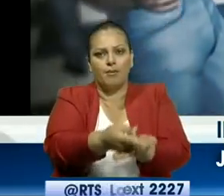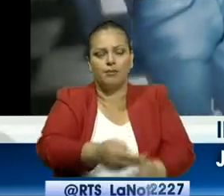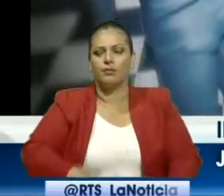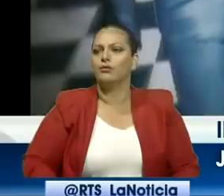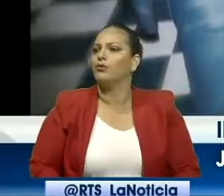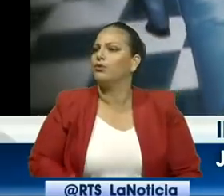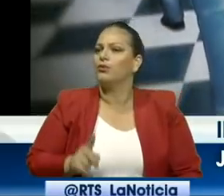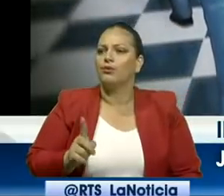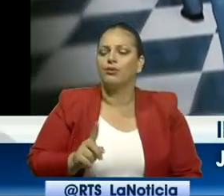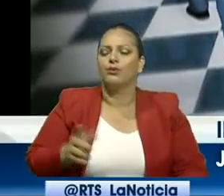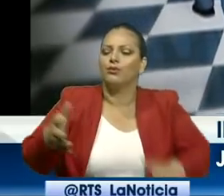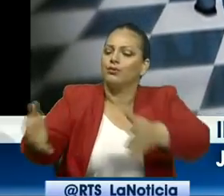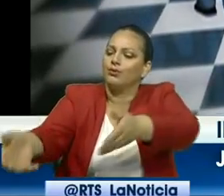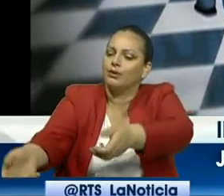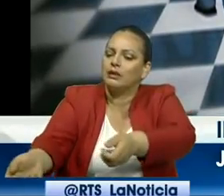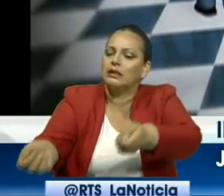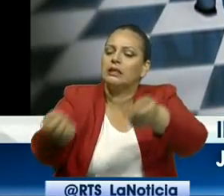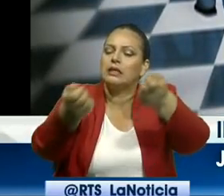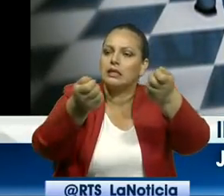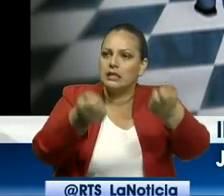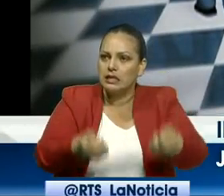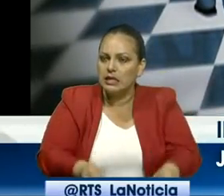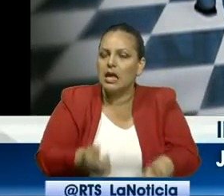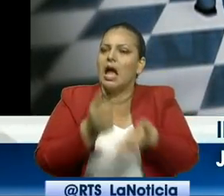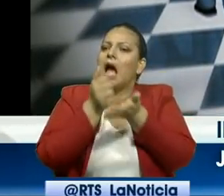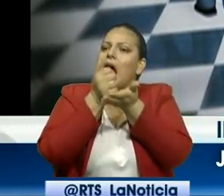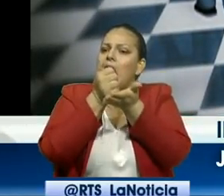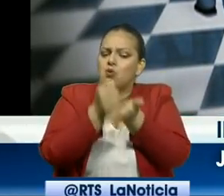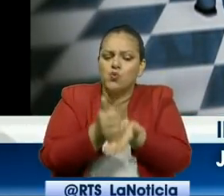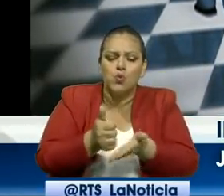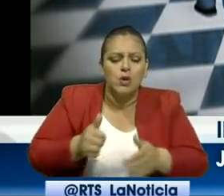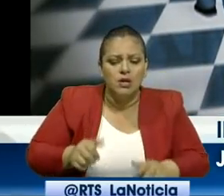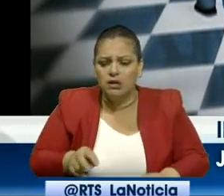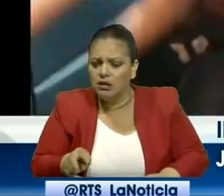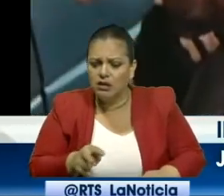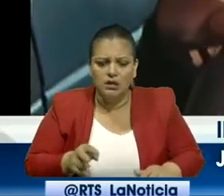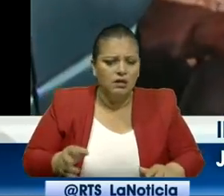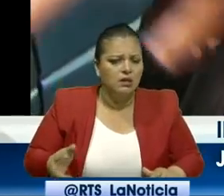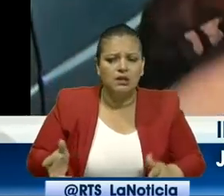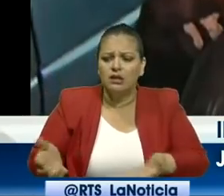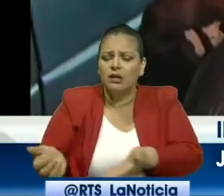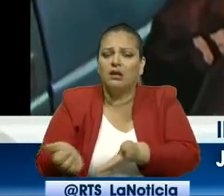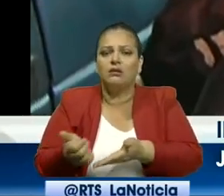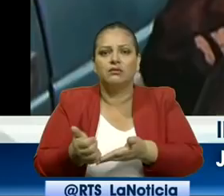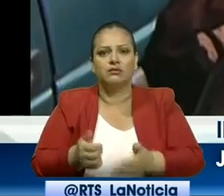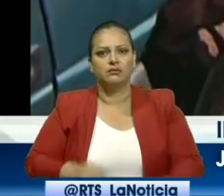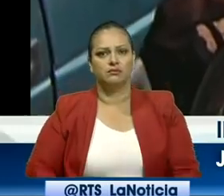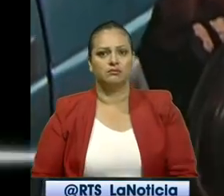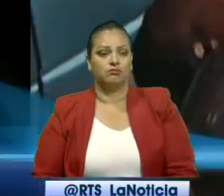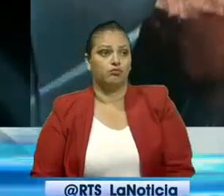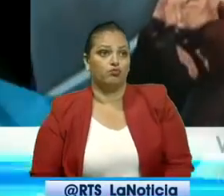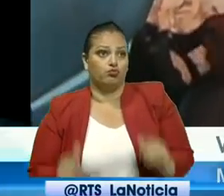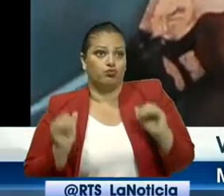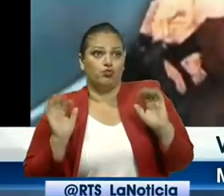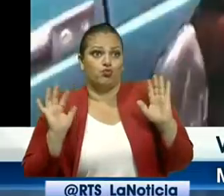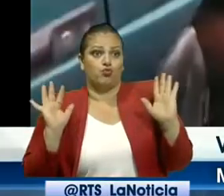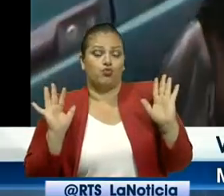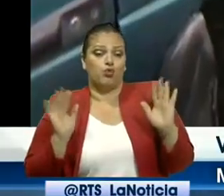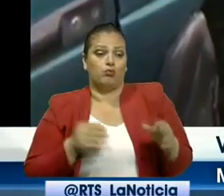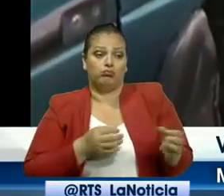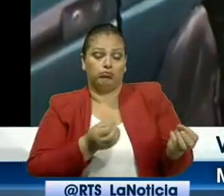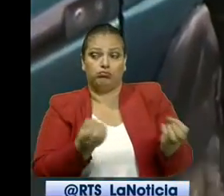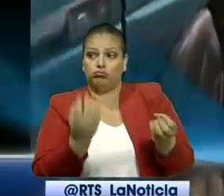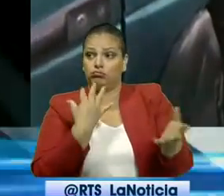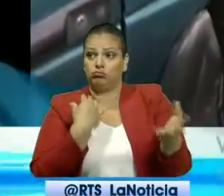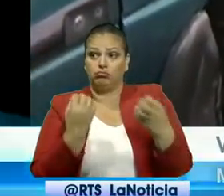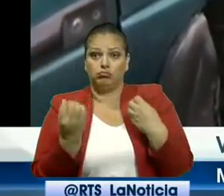señor de adentro mismo ahí de esa discoteca. Pues nomás usted cuenta nomás que la han venido siguiendo. Y de por aquí